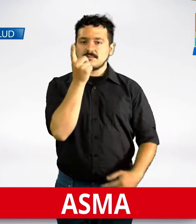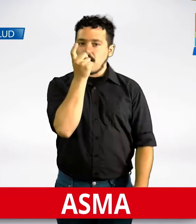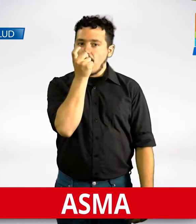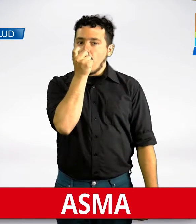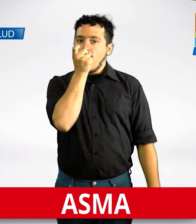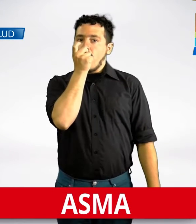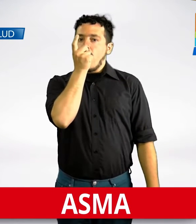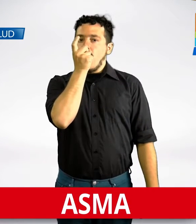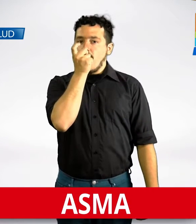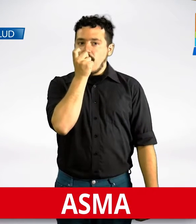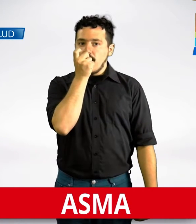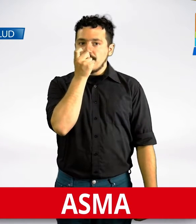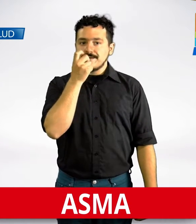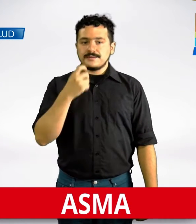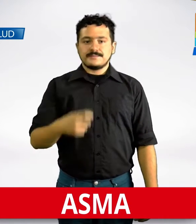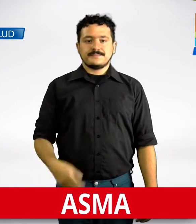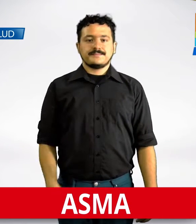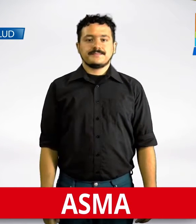asma,